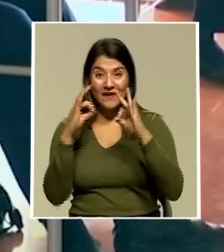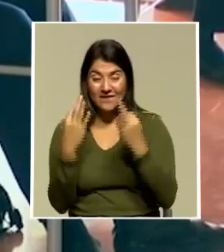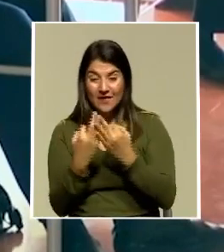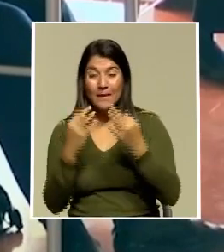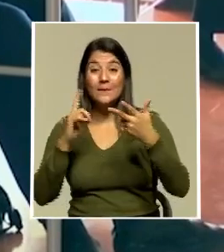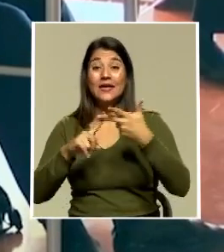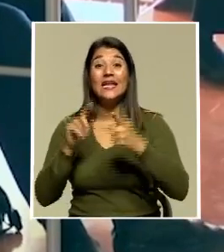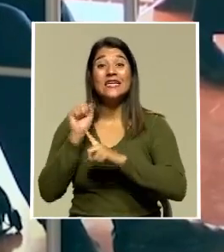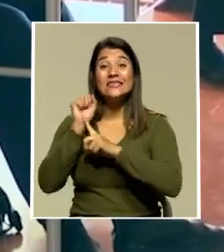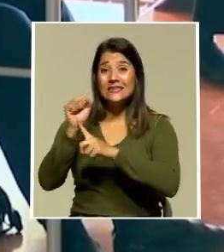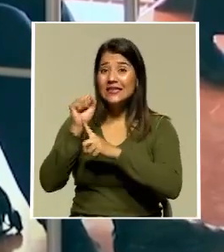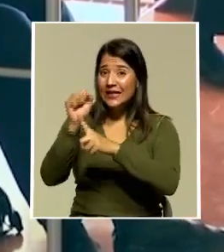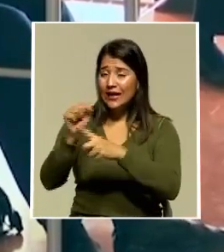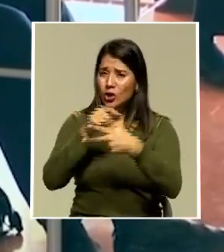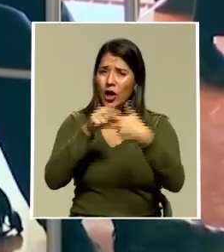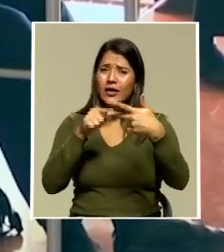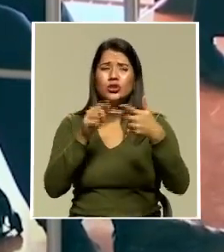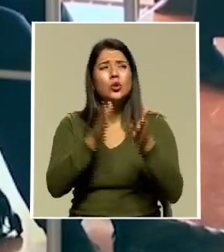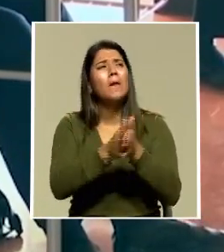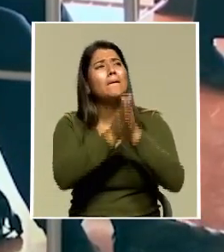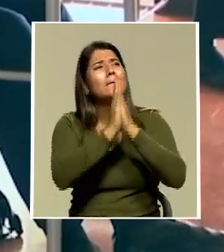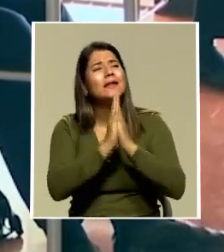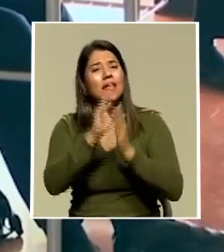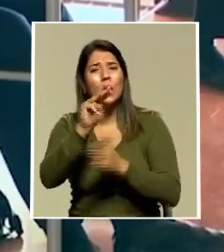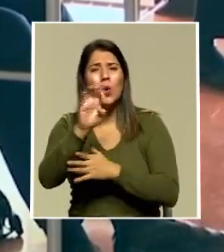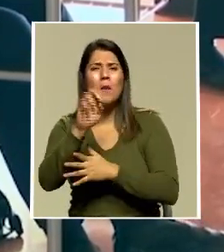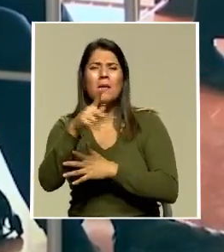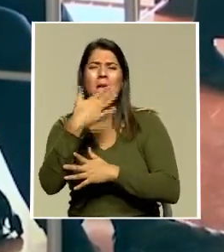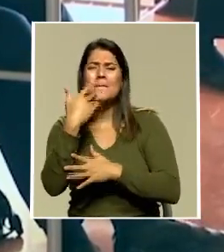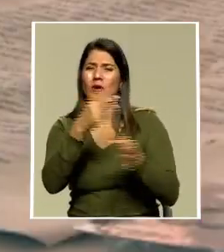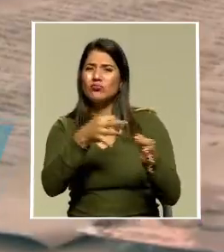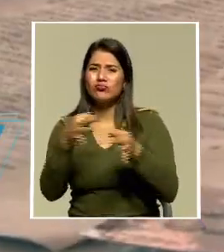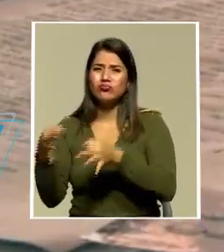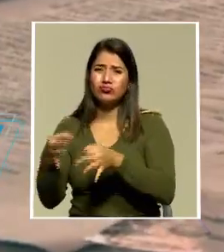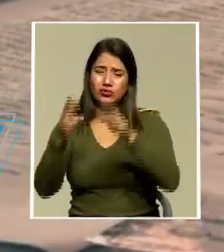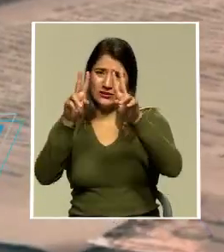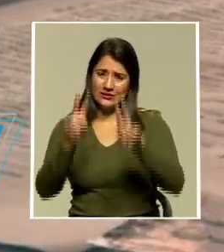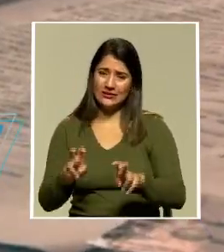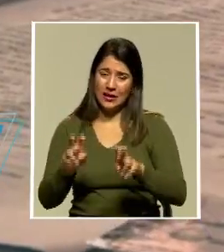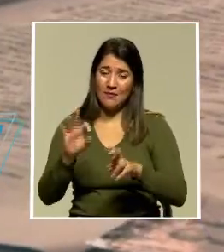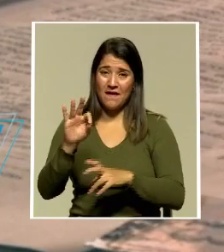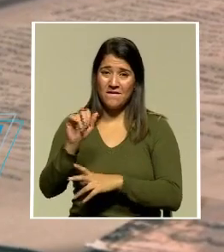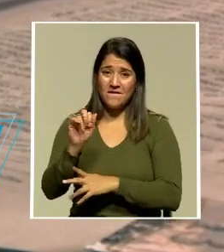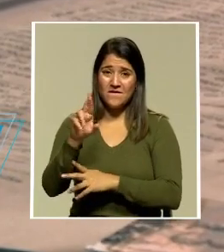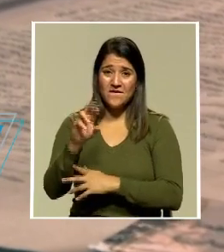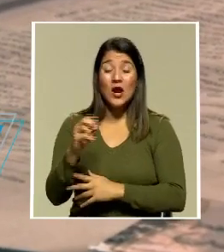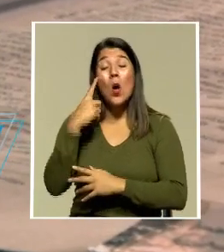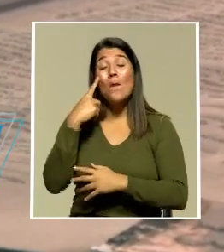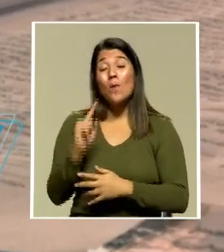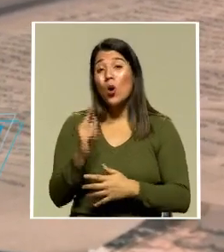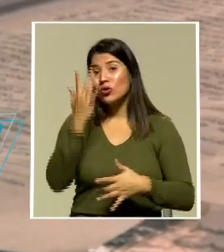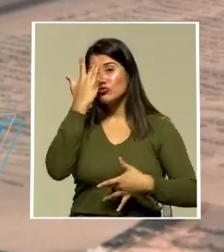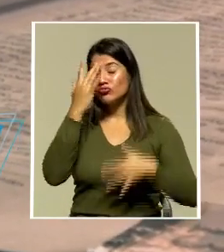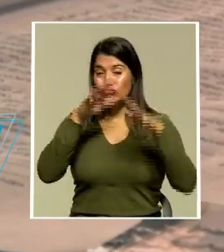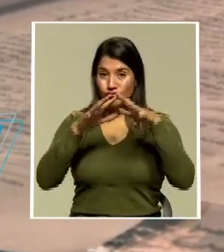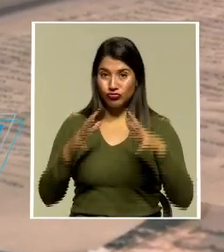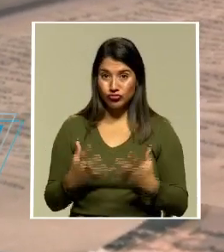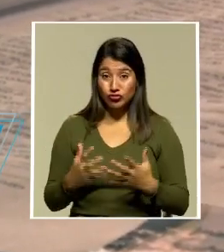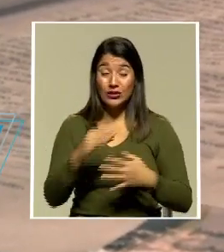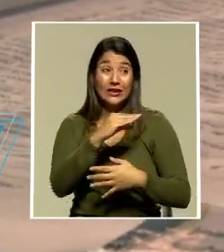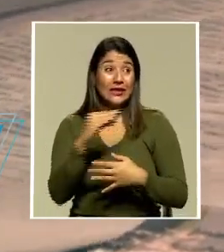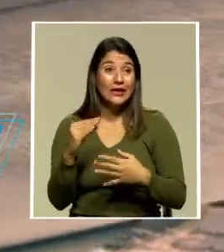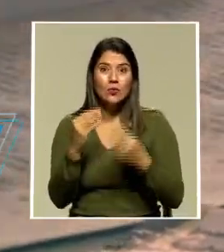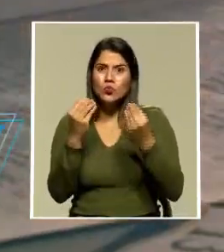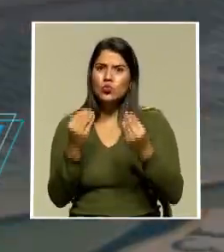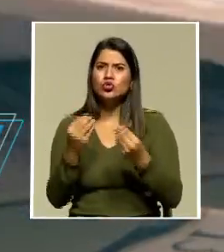sector sindical habían solicitado al MEP posponer la aplicación de estas pruebas debido a la crisis sanitaria que vive el país y la